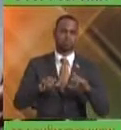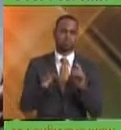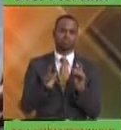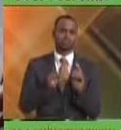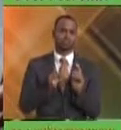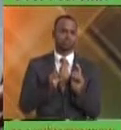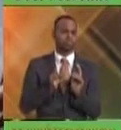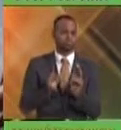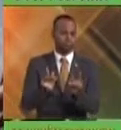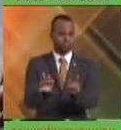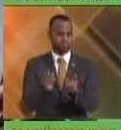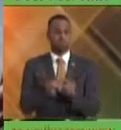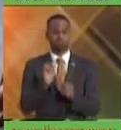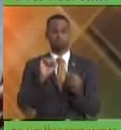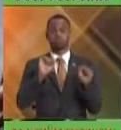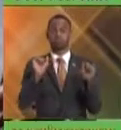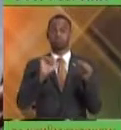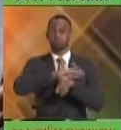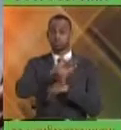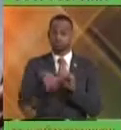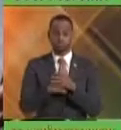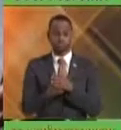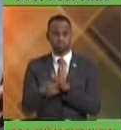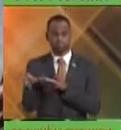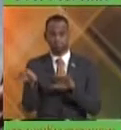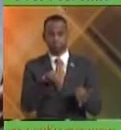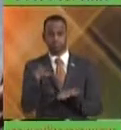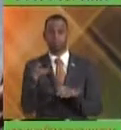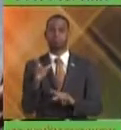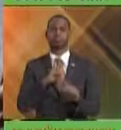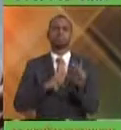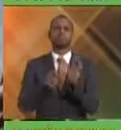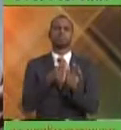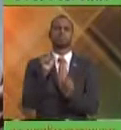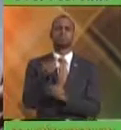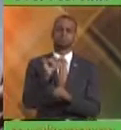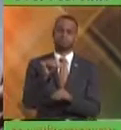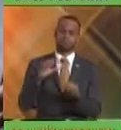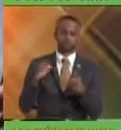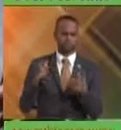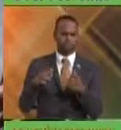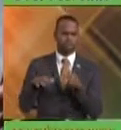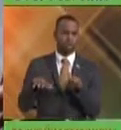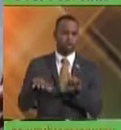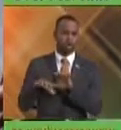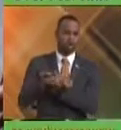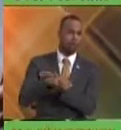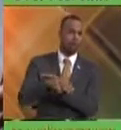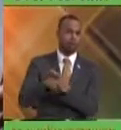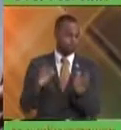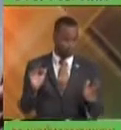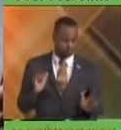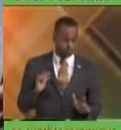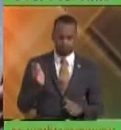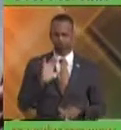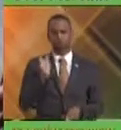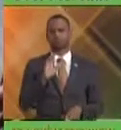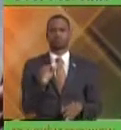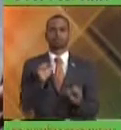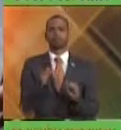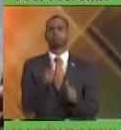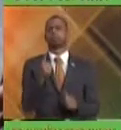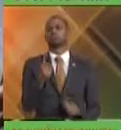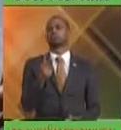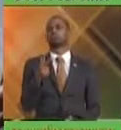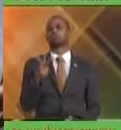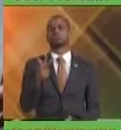y la idea reconocer toda práctica a veces las personas nos preguntan dice por esto es un concurso con el concurso normalmente tú eliges uno dos tres